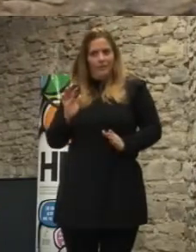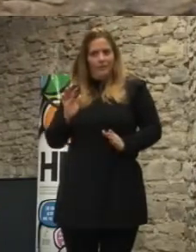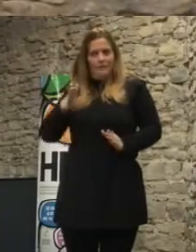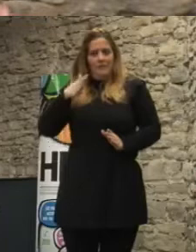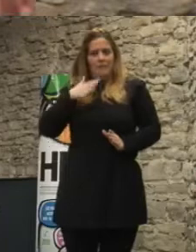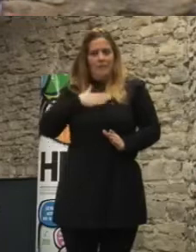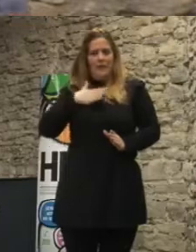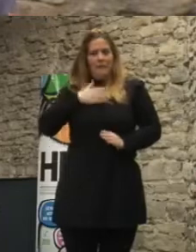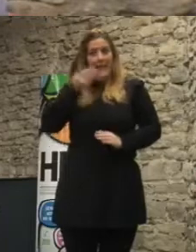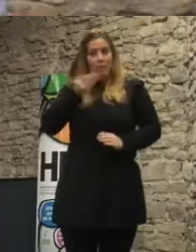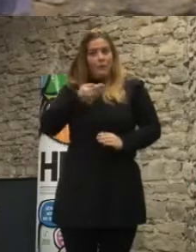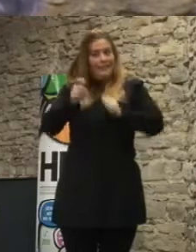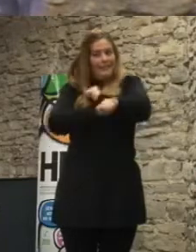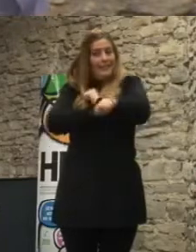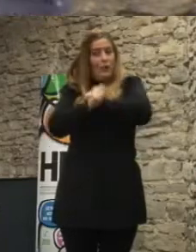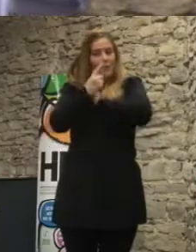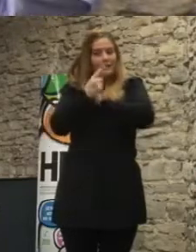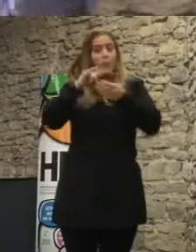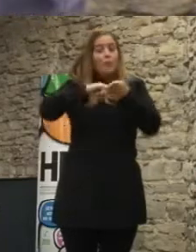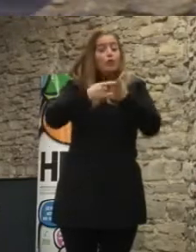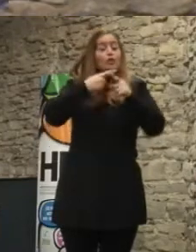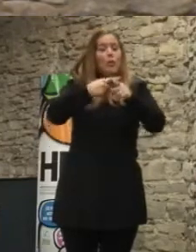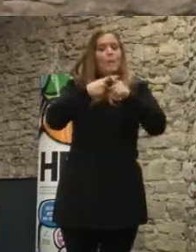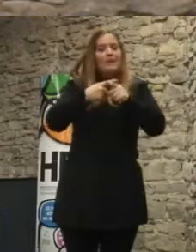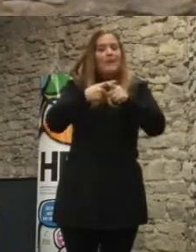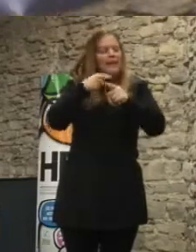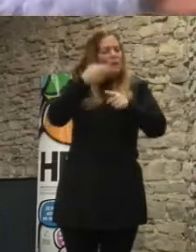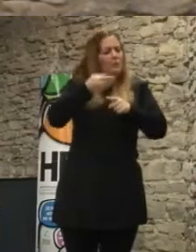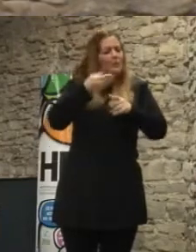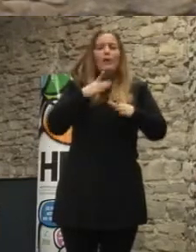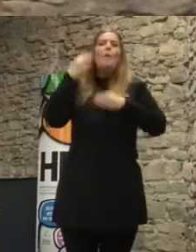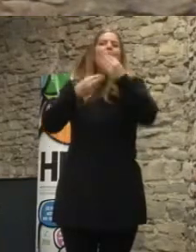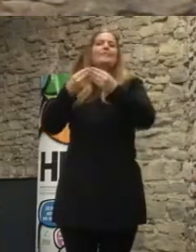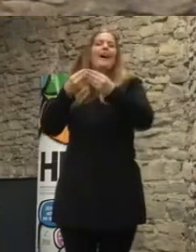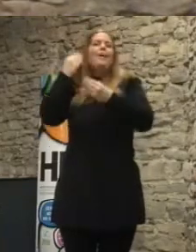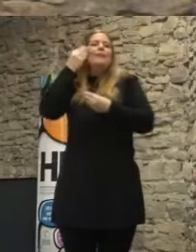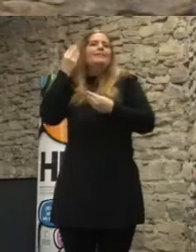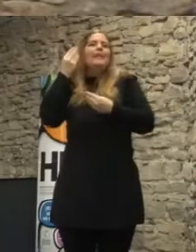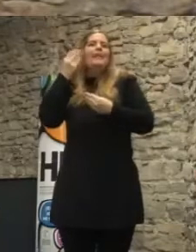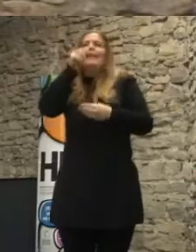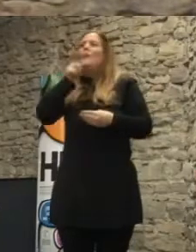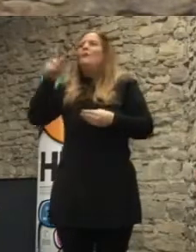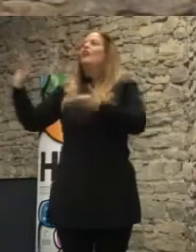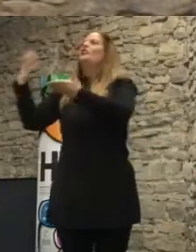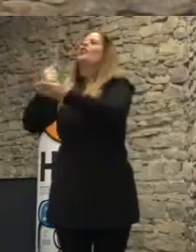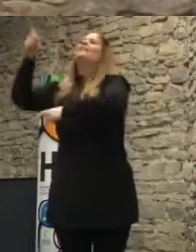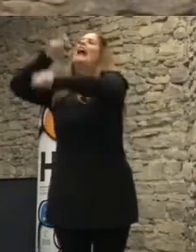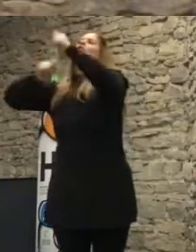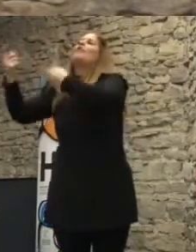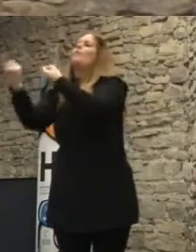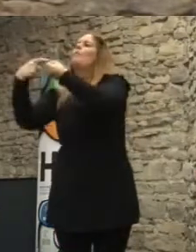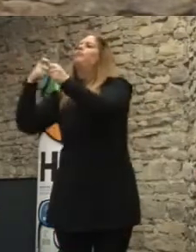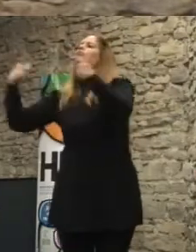estratégico compartir proyectos que pensar que todo el mundo va a estar en la misma asociación, digamos, ¿no? Me parece más